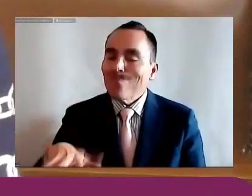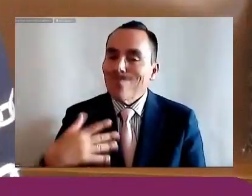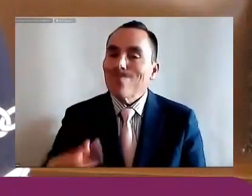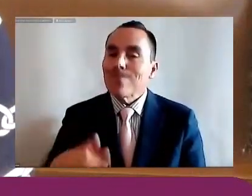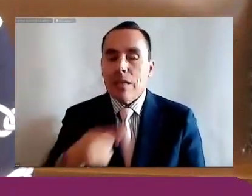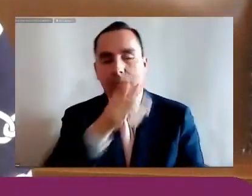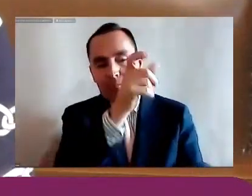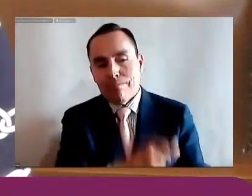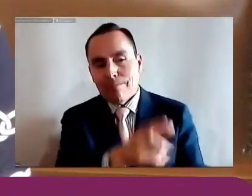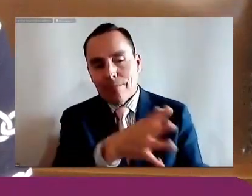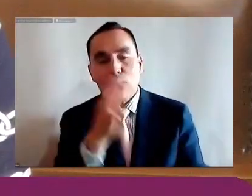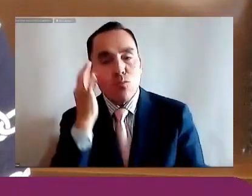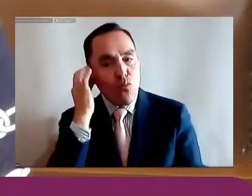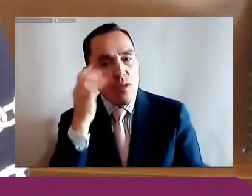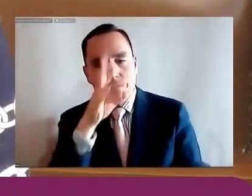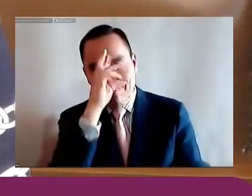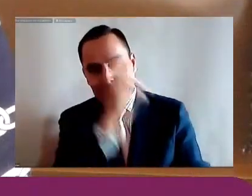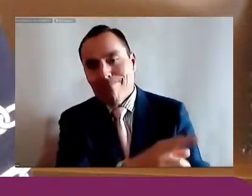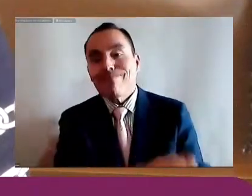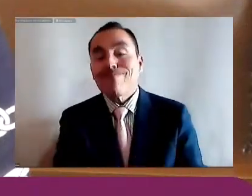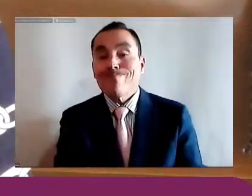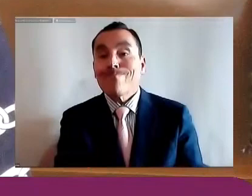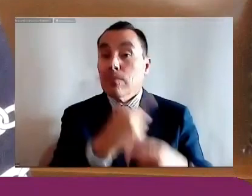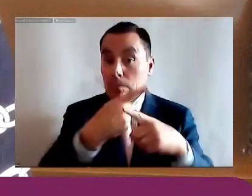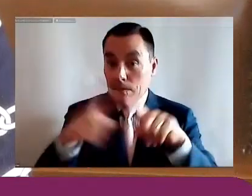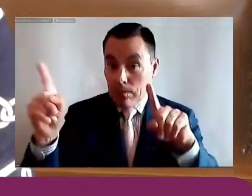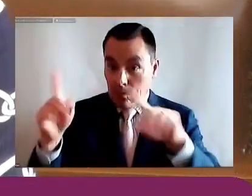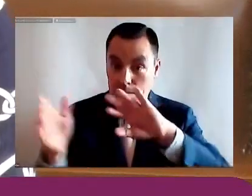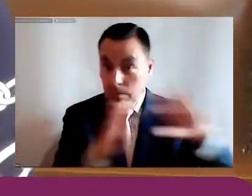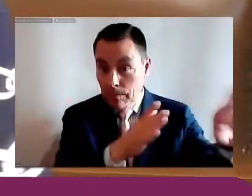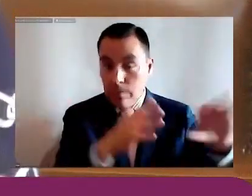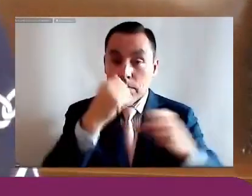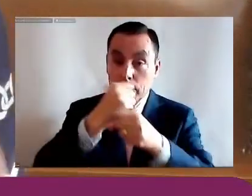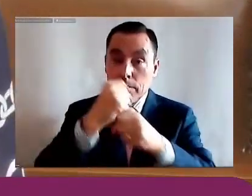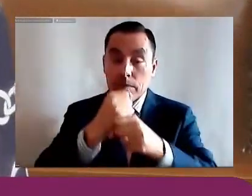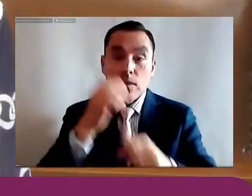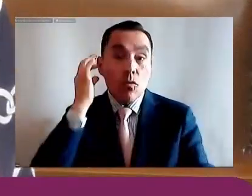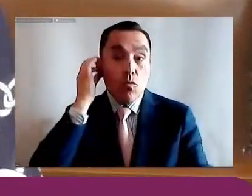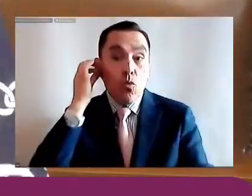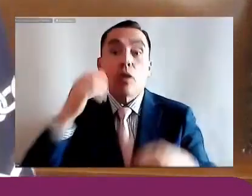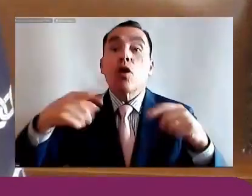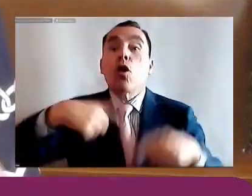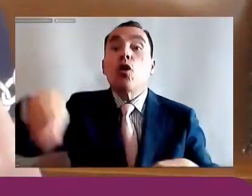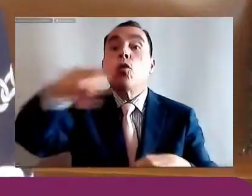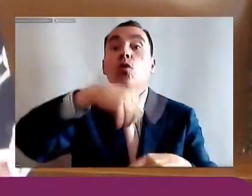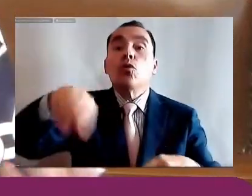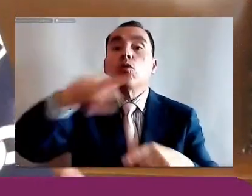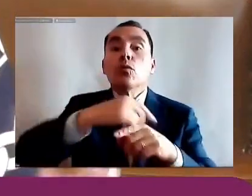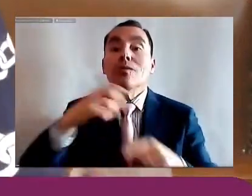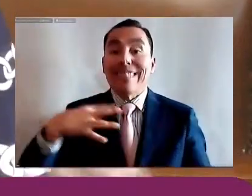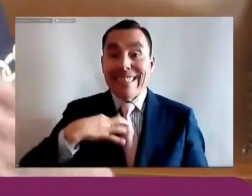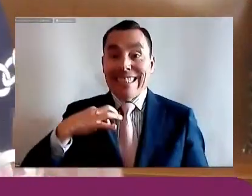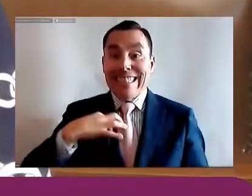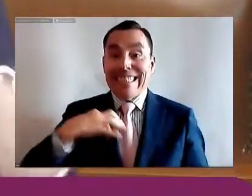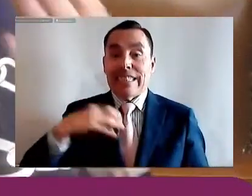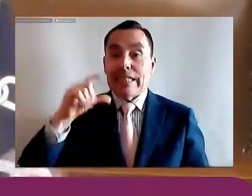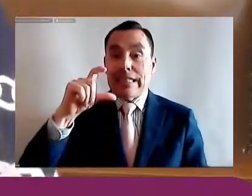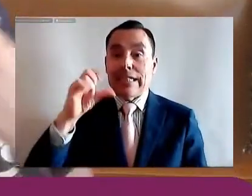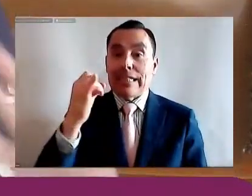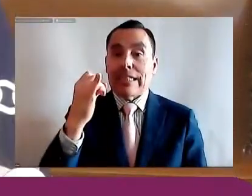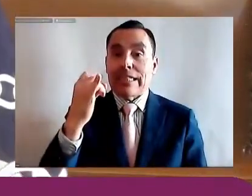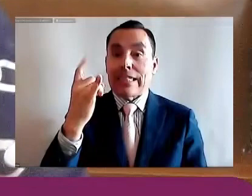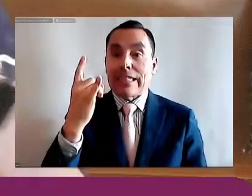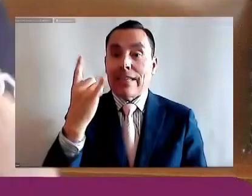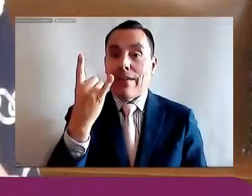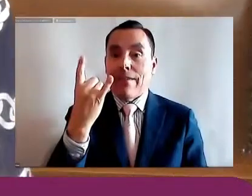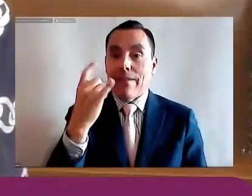trabajo de la mujer, la forma en que nosotros tradicionalmente los civilistas, ¿verdad? Y cuando digo los civilistas me refiero a todos, los académicos,